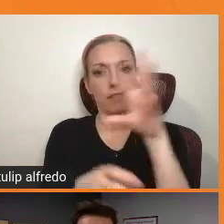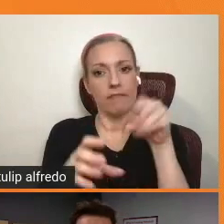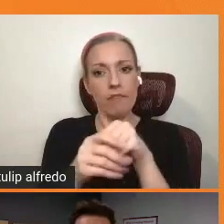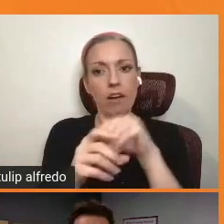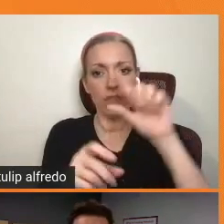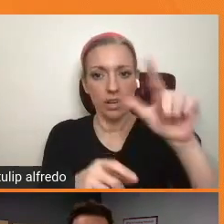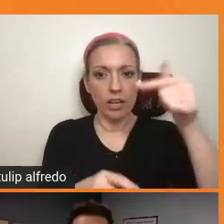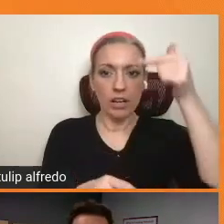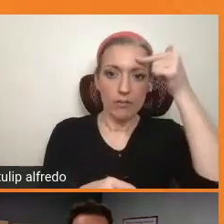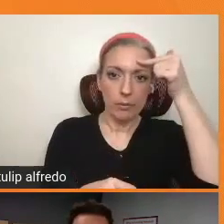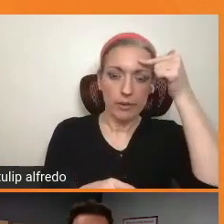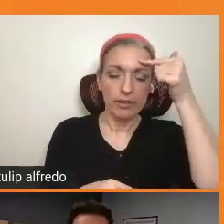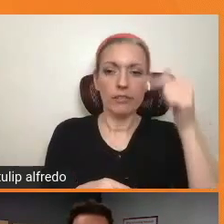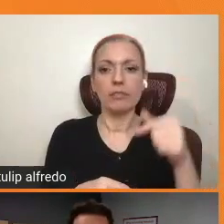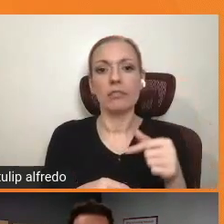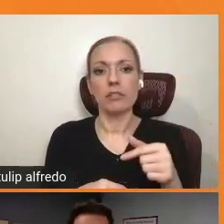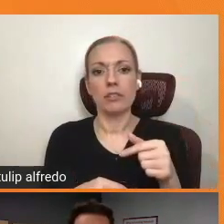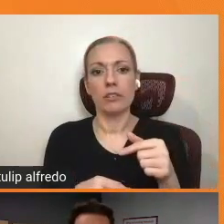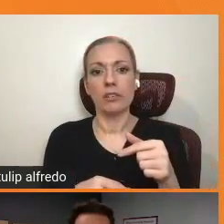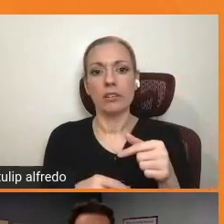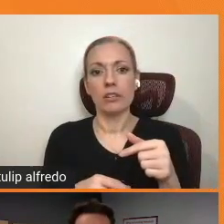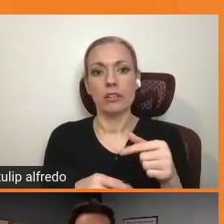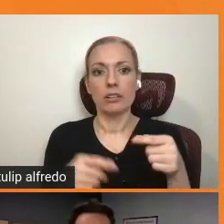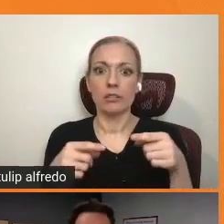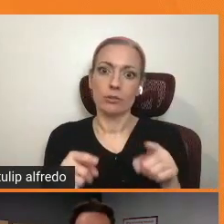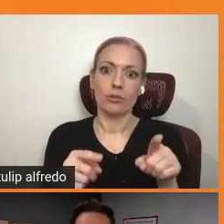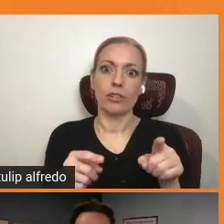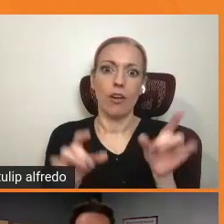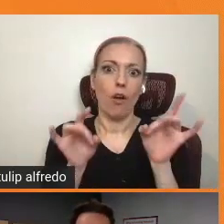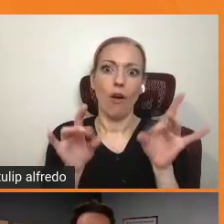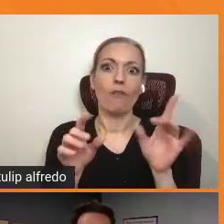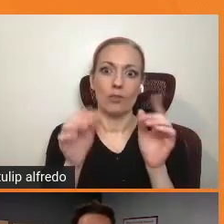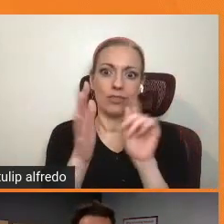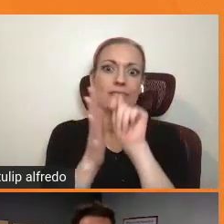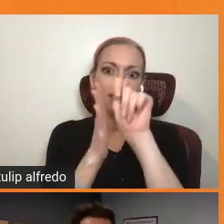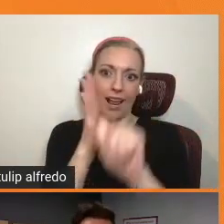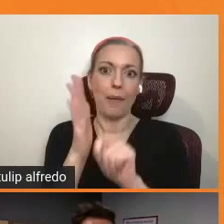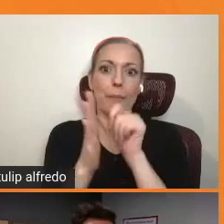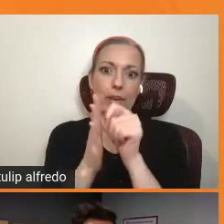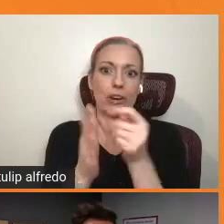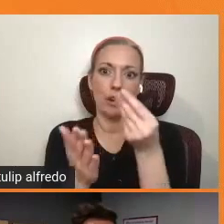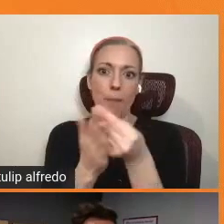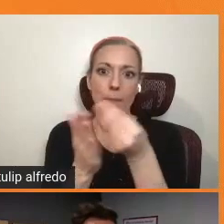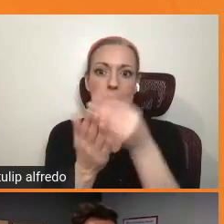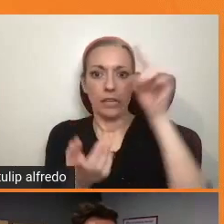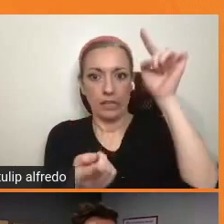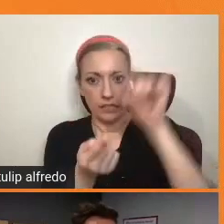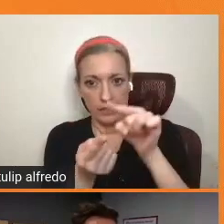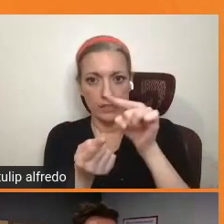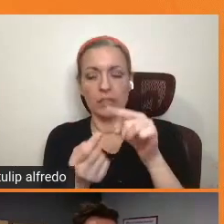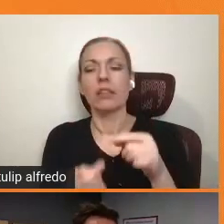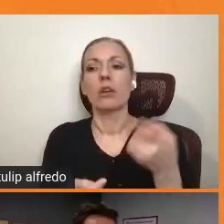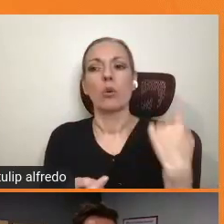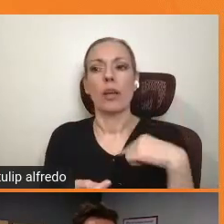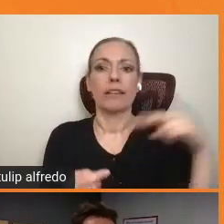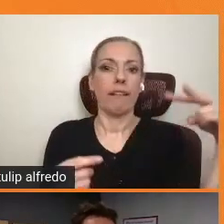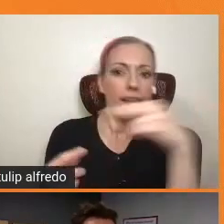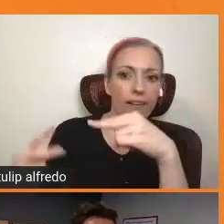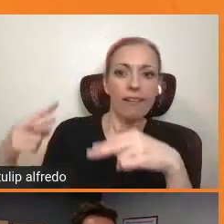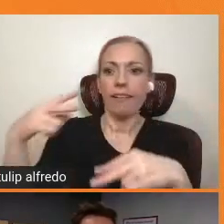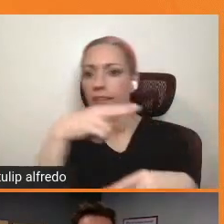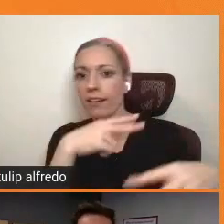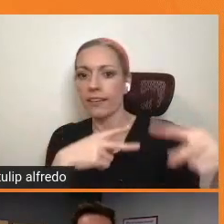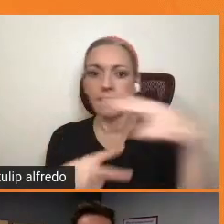he sentido yo como que trauma postraumática, ¿verdad? Estrés postraumática de todo ello. Y es por ello que siento yo este orgullo de tener